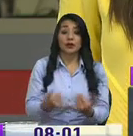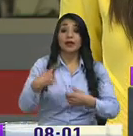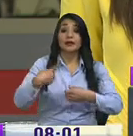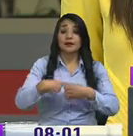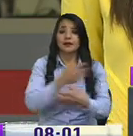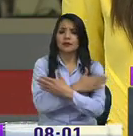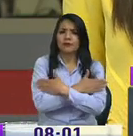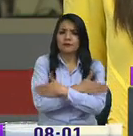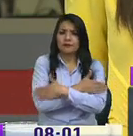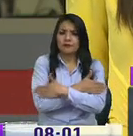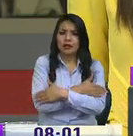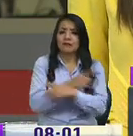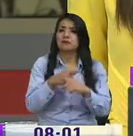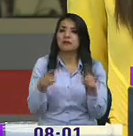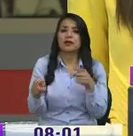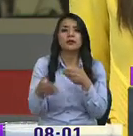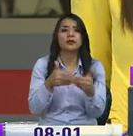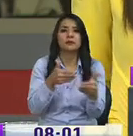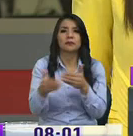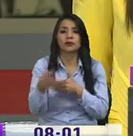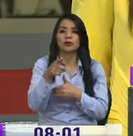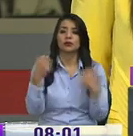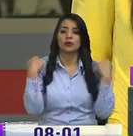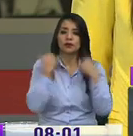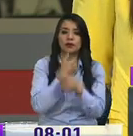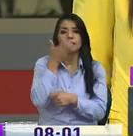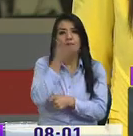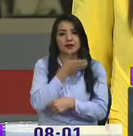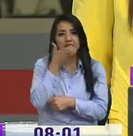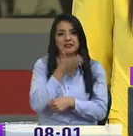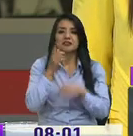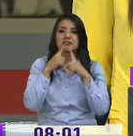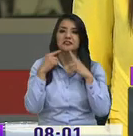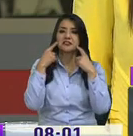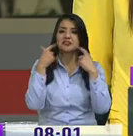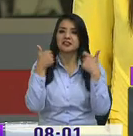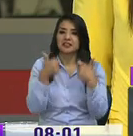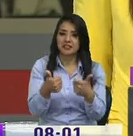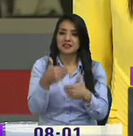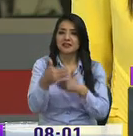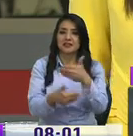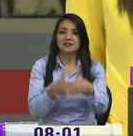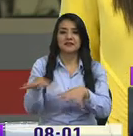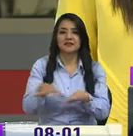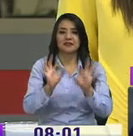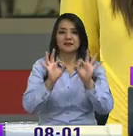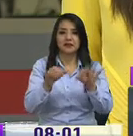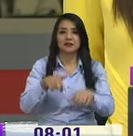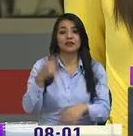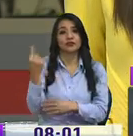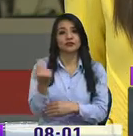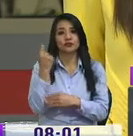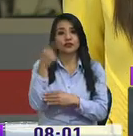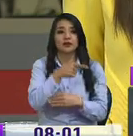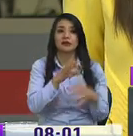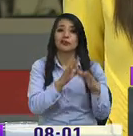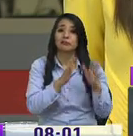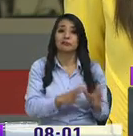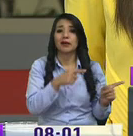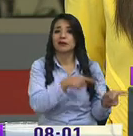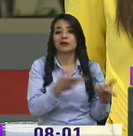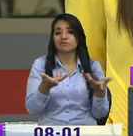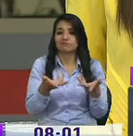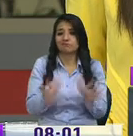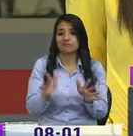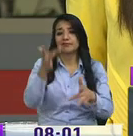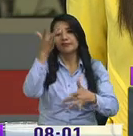la capital, pero no importa. Salga abrigadito, ponga una buena sonrisa y verá cómo le va de bien. Hoy estoy solita, el Robert no me acompaña, pues está